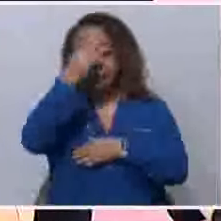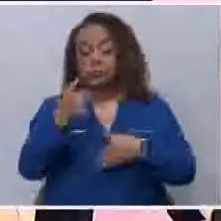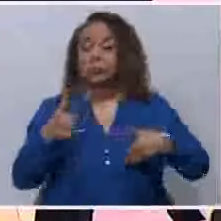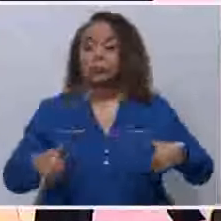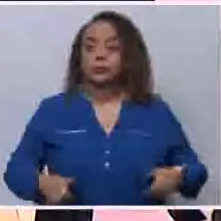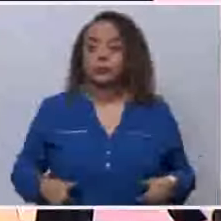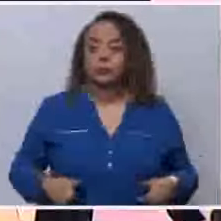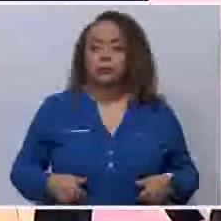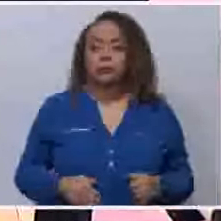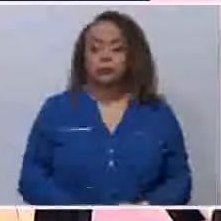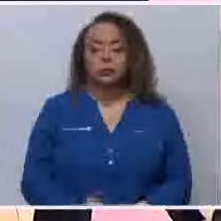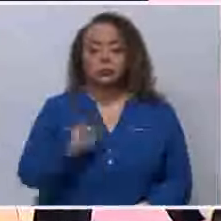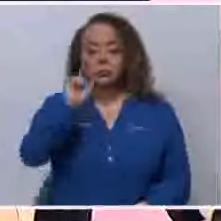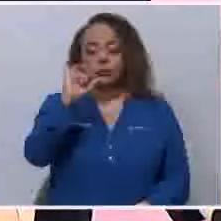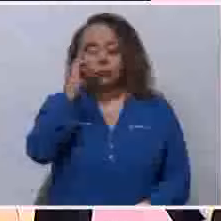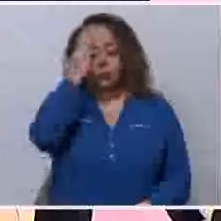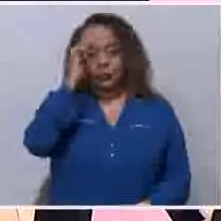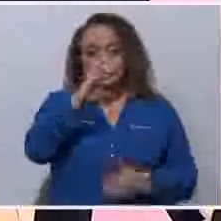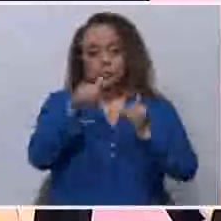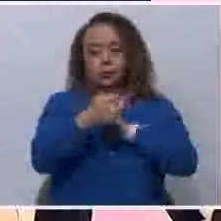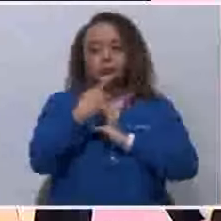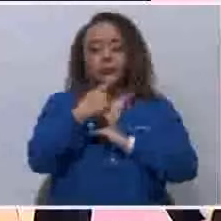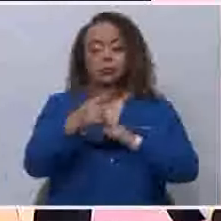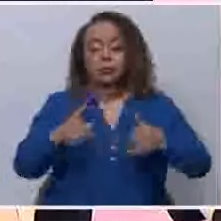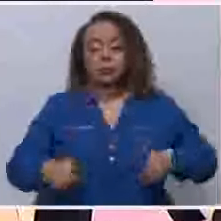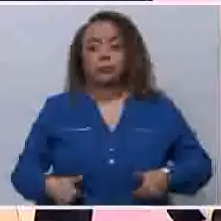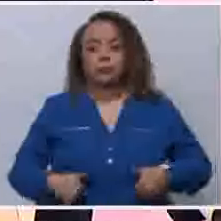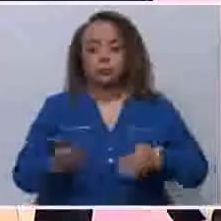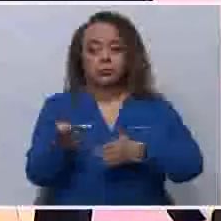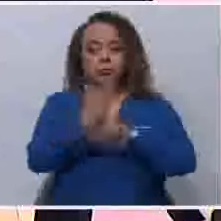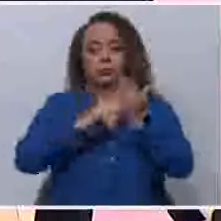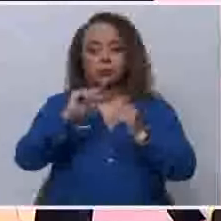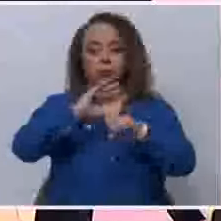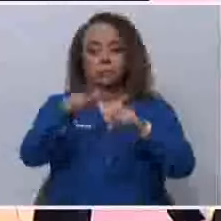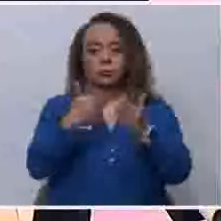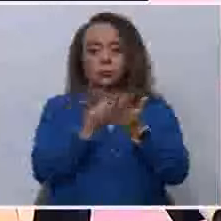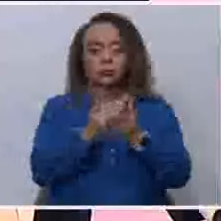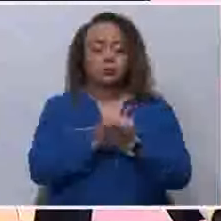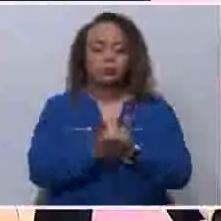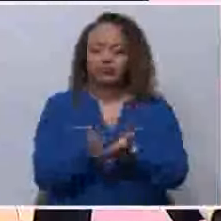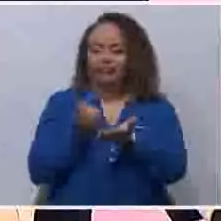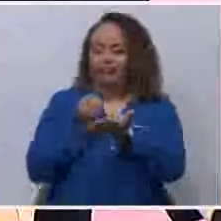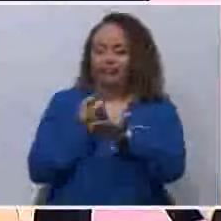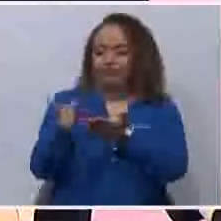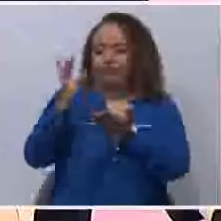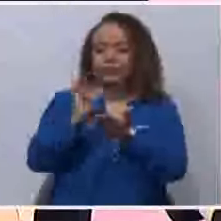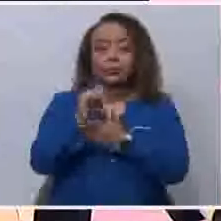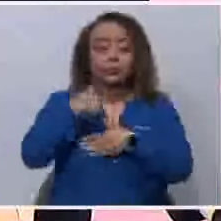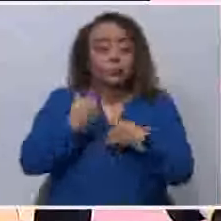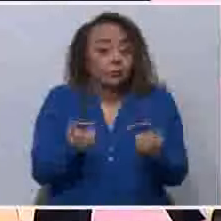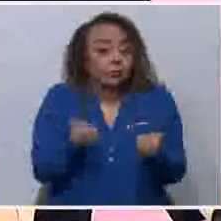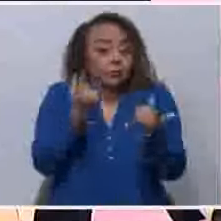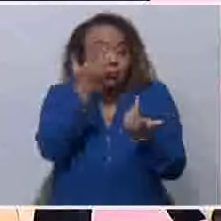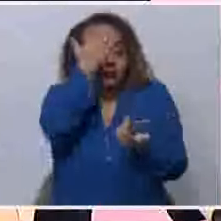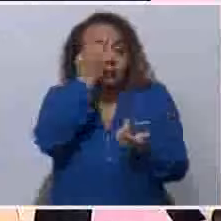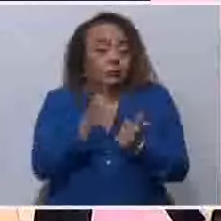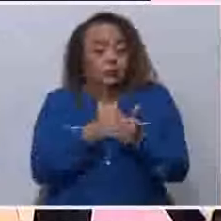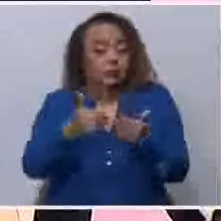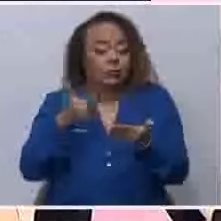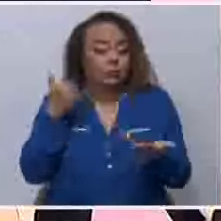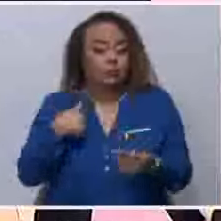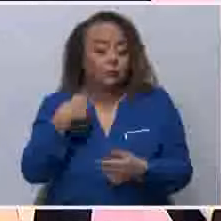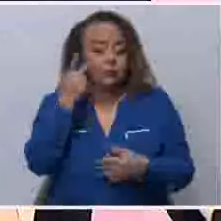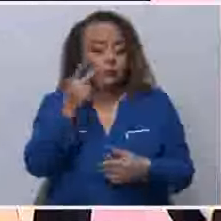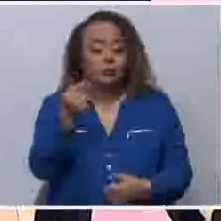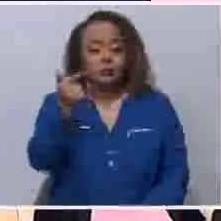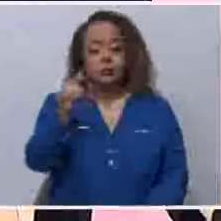técnicos, un poco por lo que decías ahora, los técnicos, algunos, no todos, han despreciado eso y no entiendo yo por qué. En el pasado, yo veo